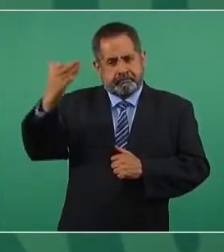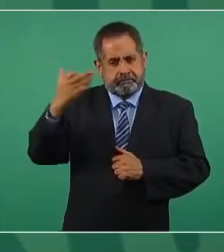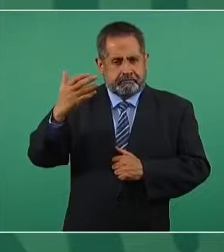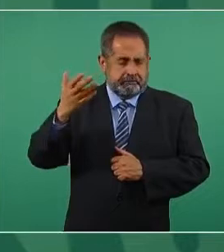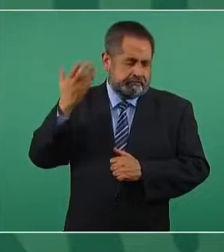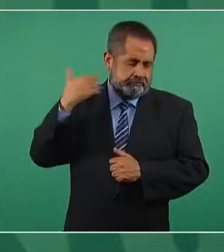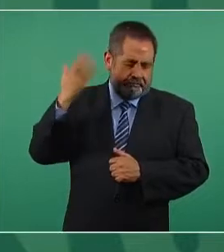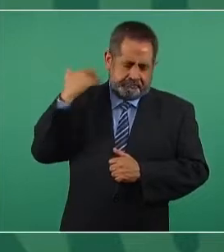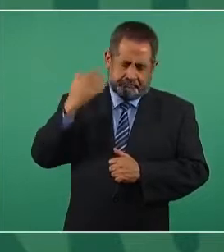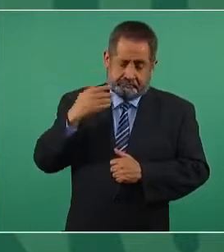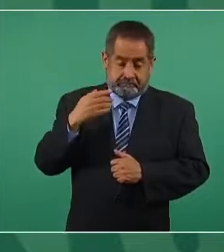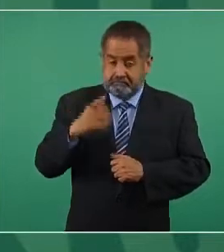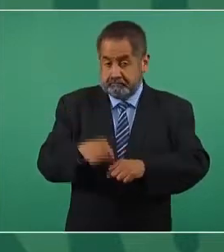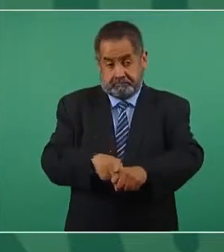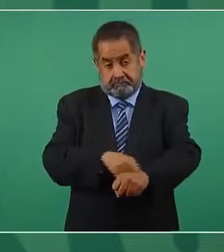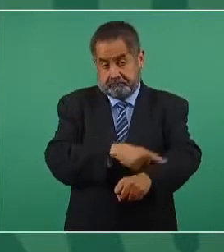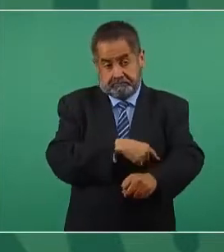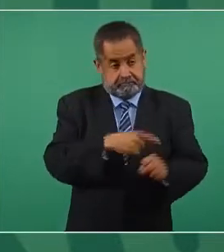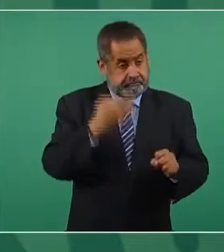muy largo